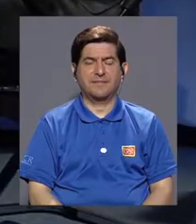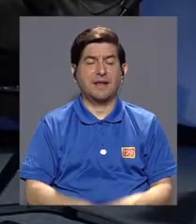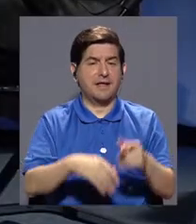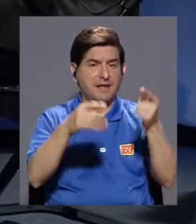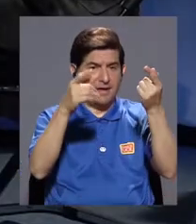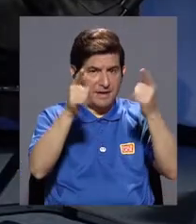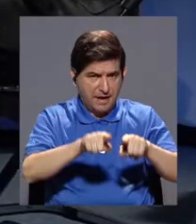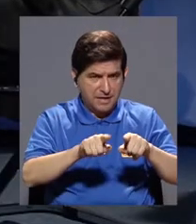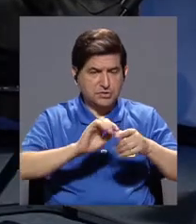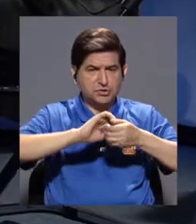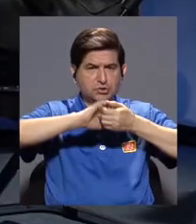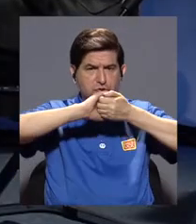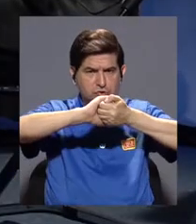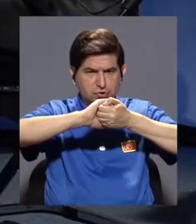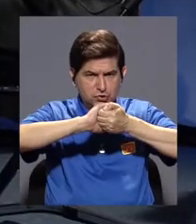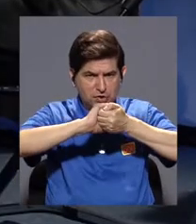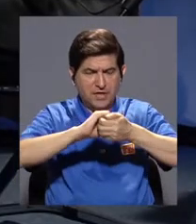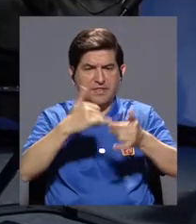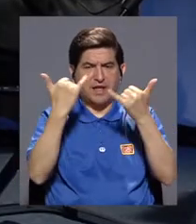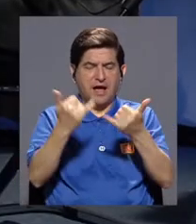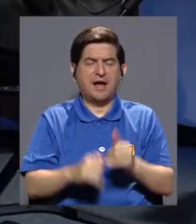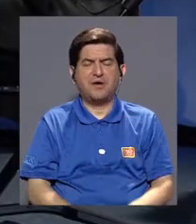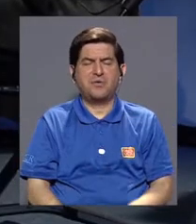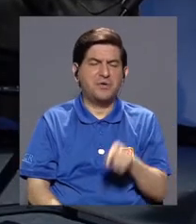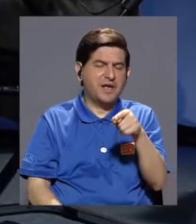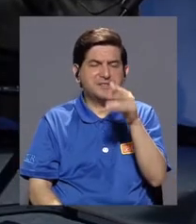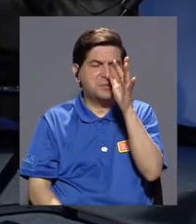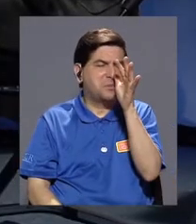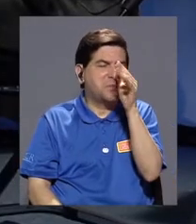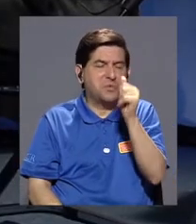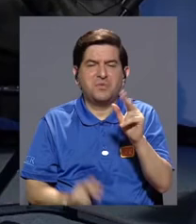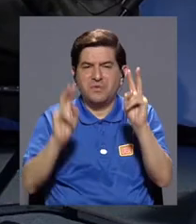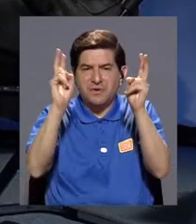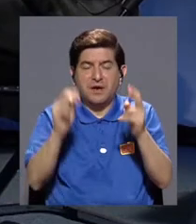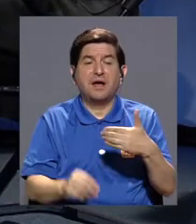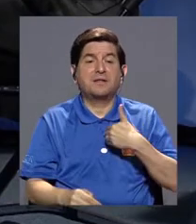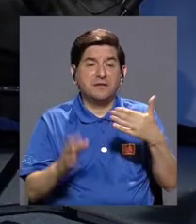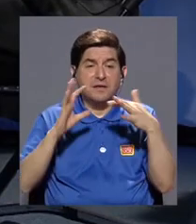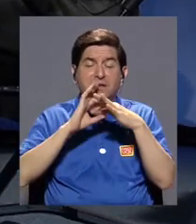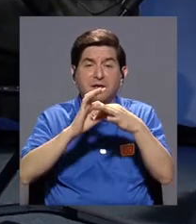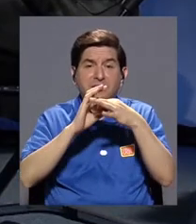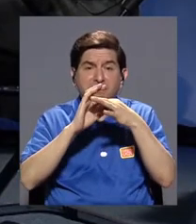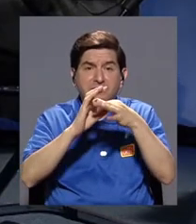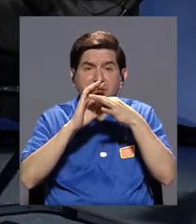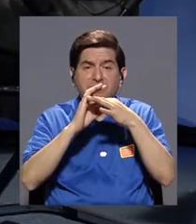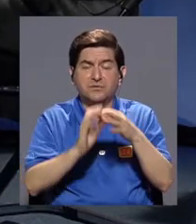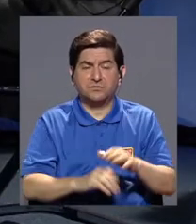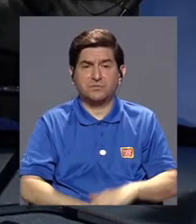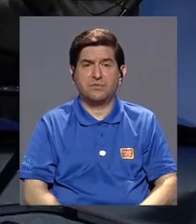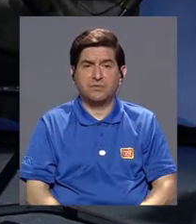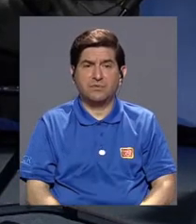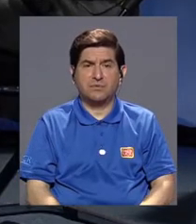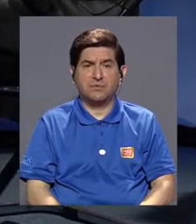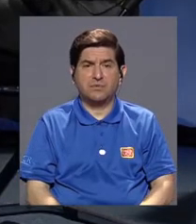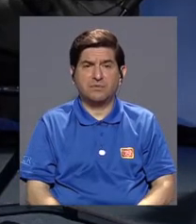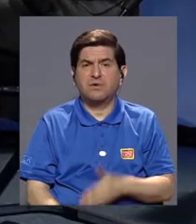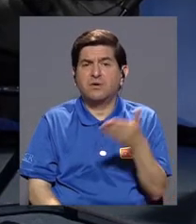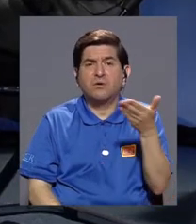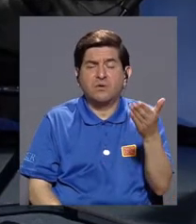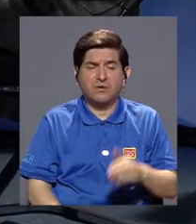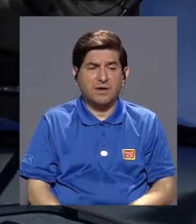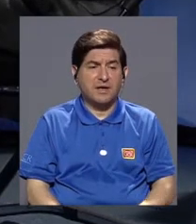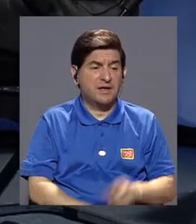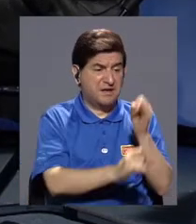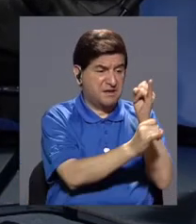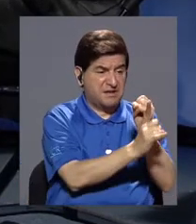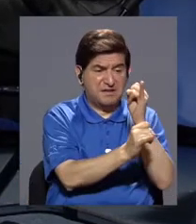el hecho de que la solidaridad se haya convertido en una burla tiene relación con el hecho de